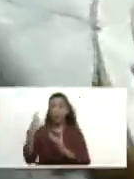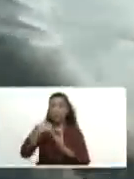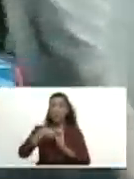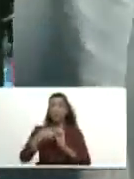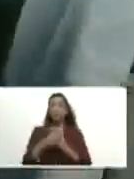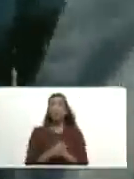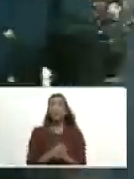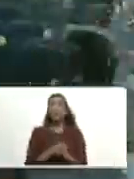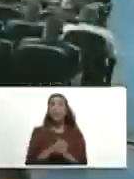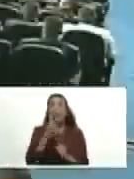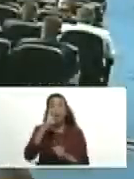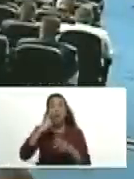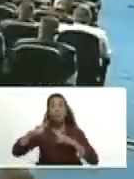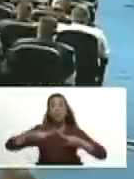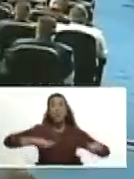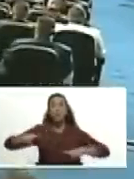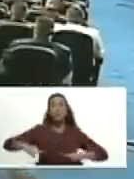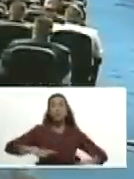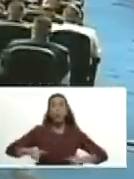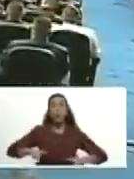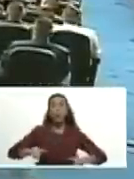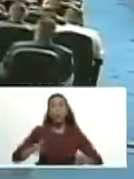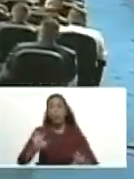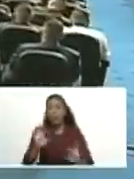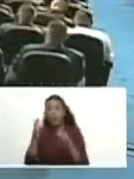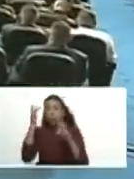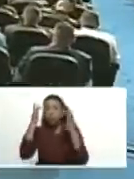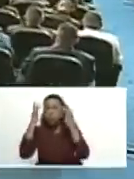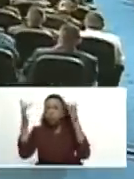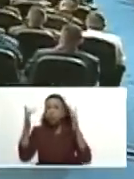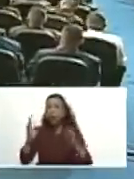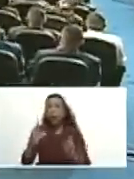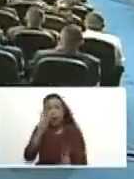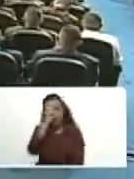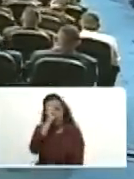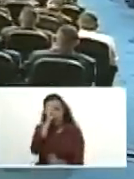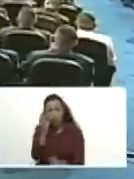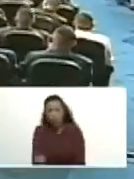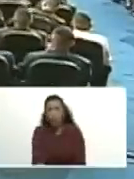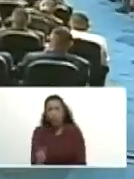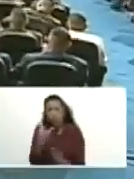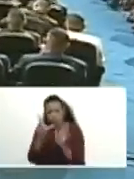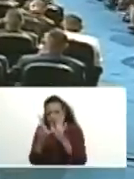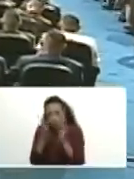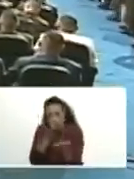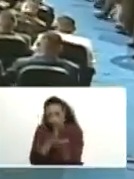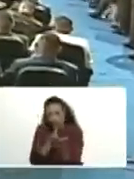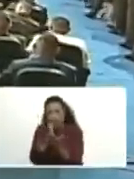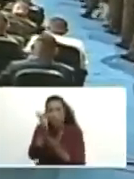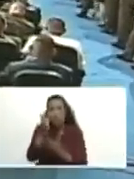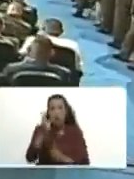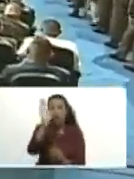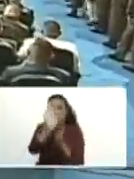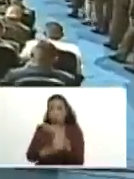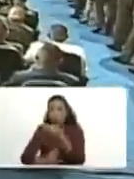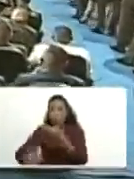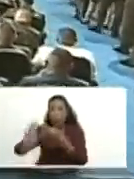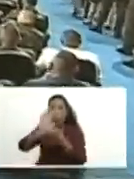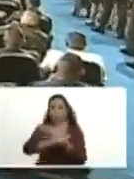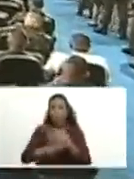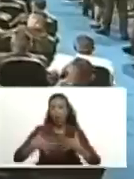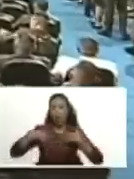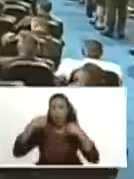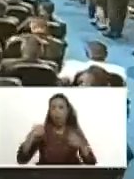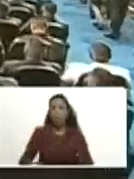Presidencial y de la Dirección General de Contrainteligencia Militar en reconocimiento al mérito y lealtad en la custodia y demás